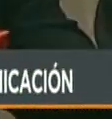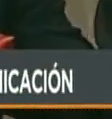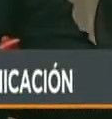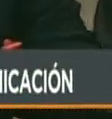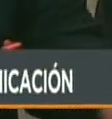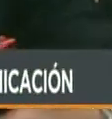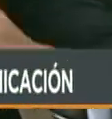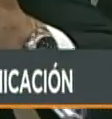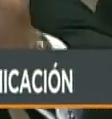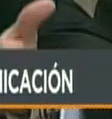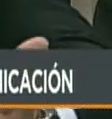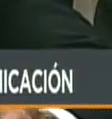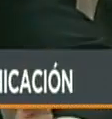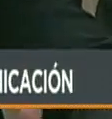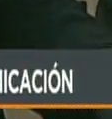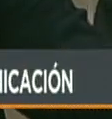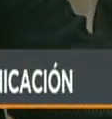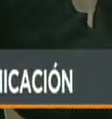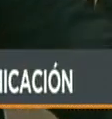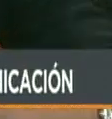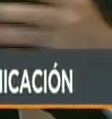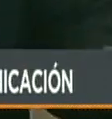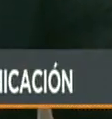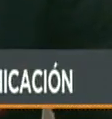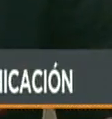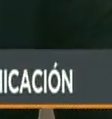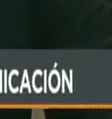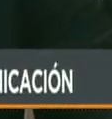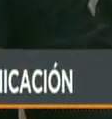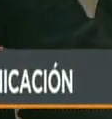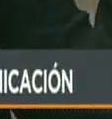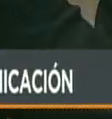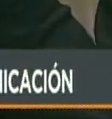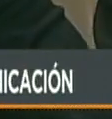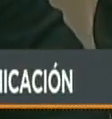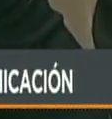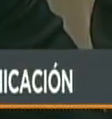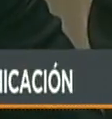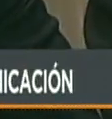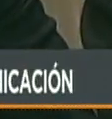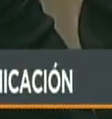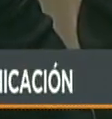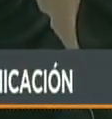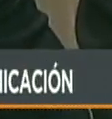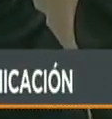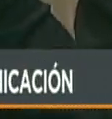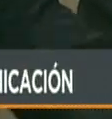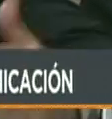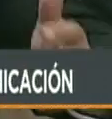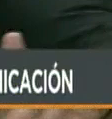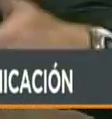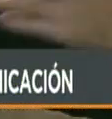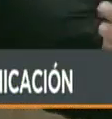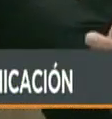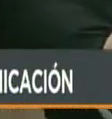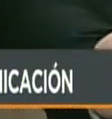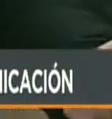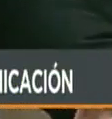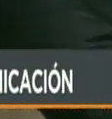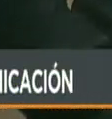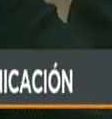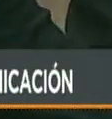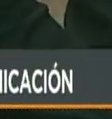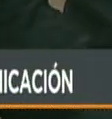como usted lo he dicho en trabajar por la paz en trabajar por la reconciliación de los venezolanos en trabajar por que